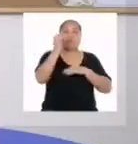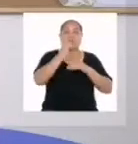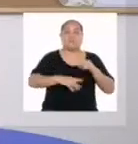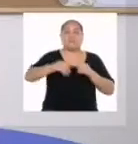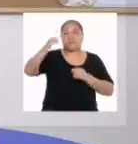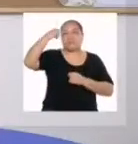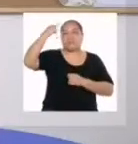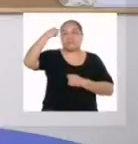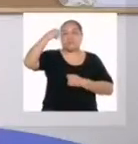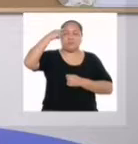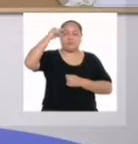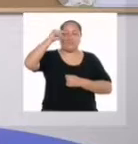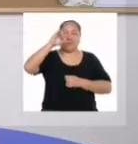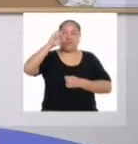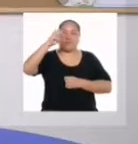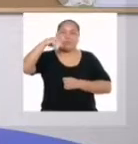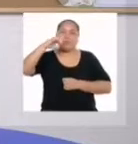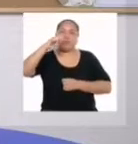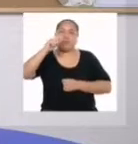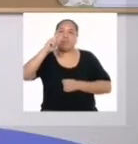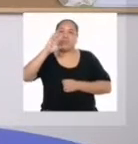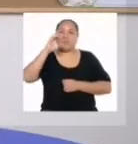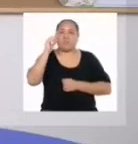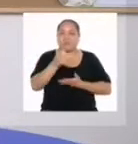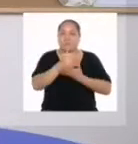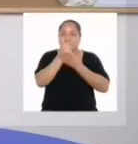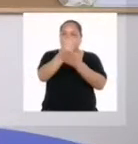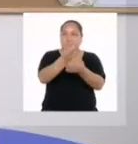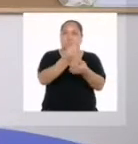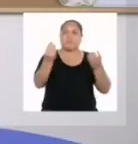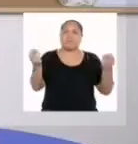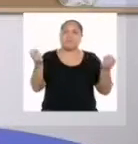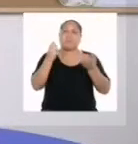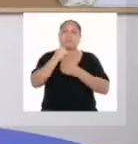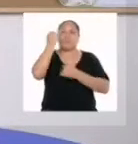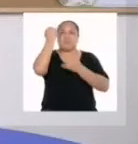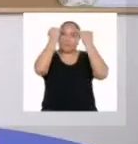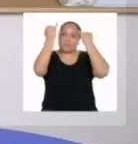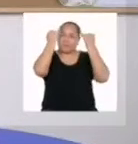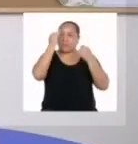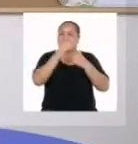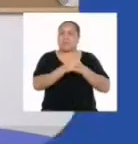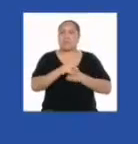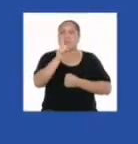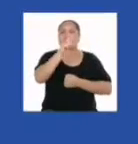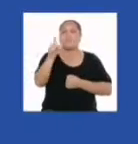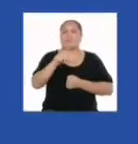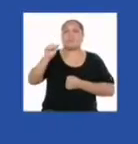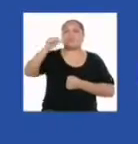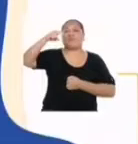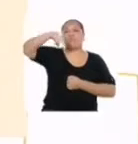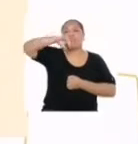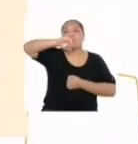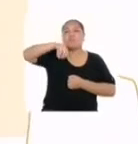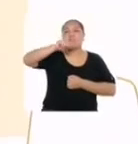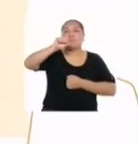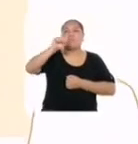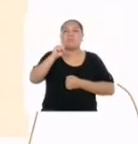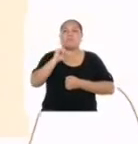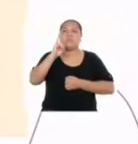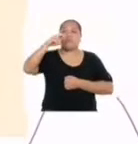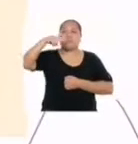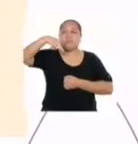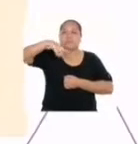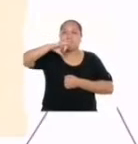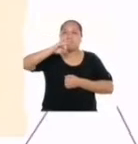del pensamiento geométrico y nos va a servir mucho para imaginar las zanjas de infiltración.